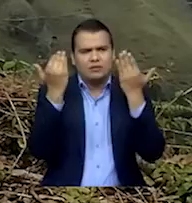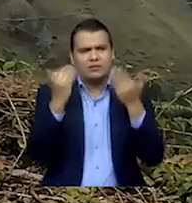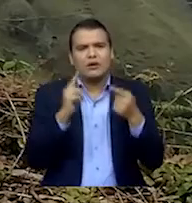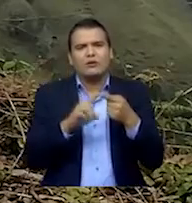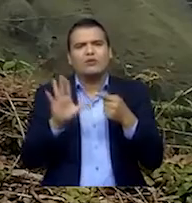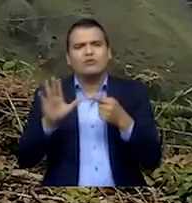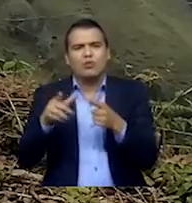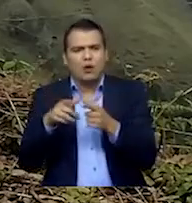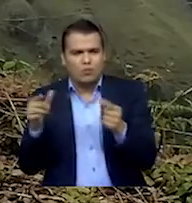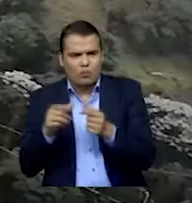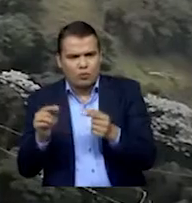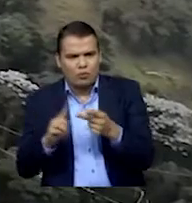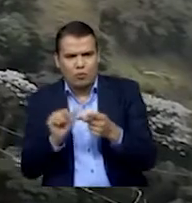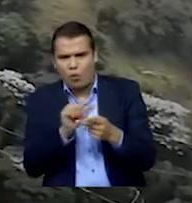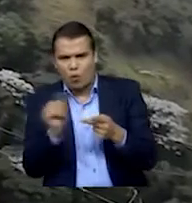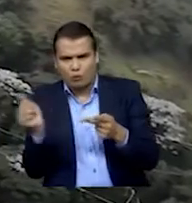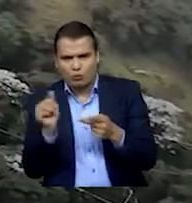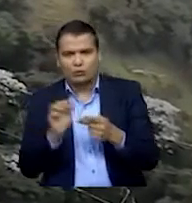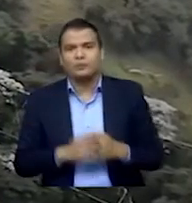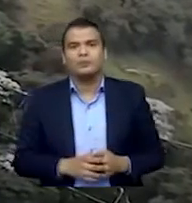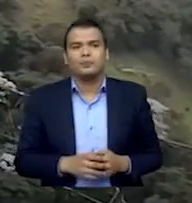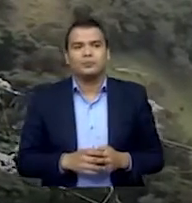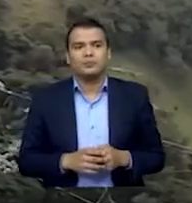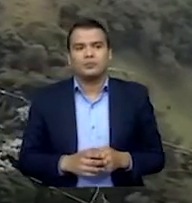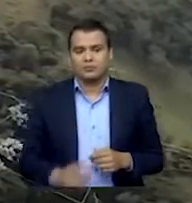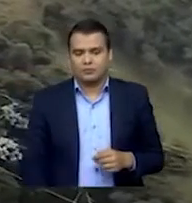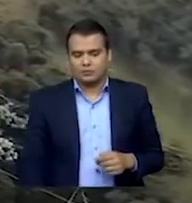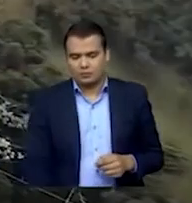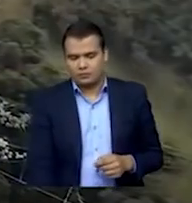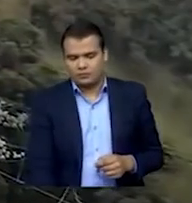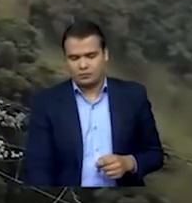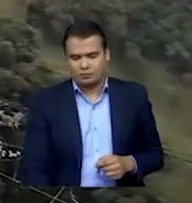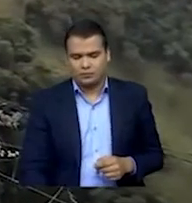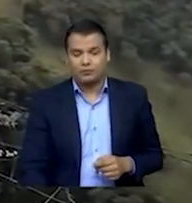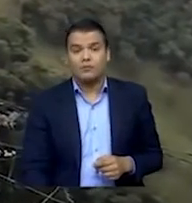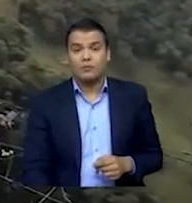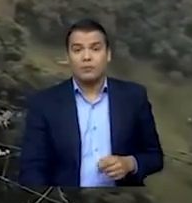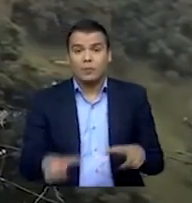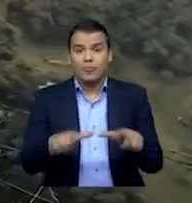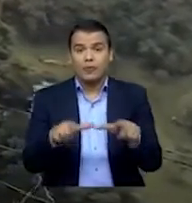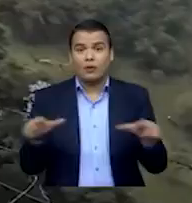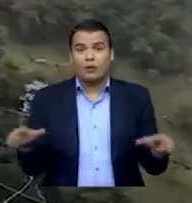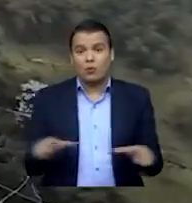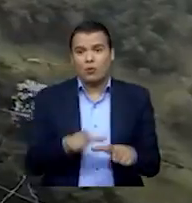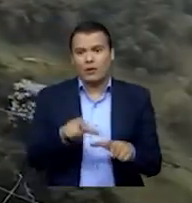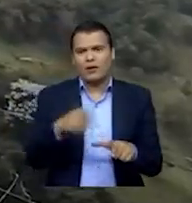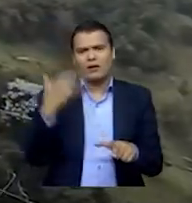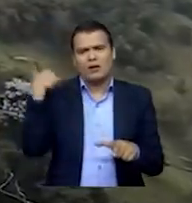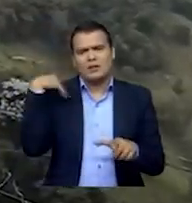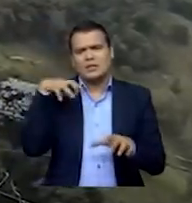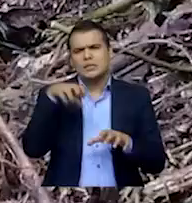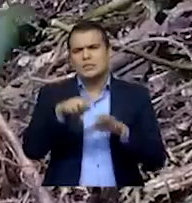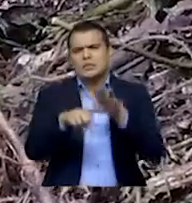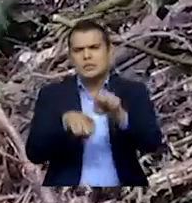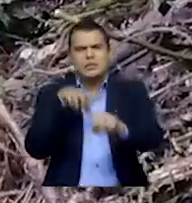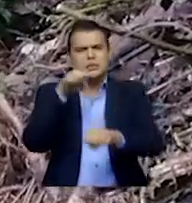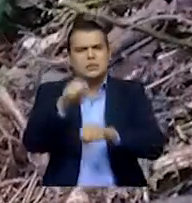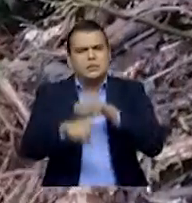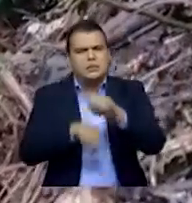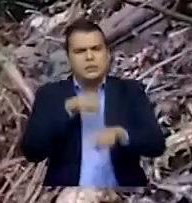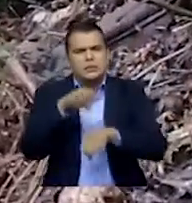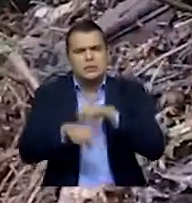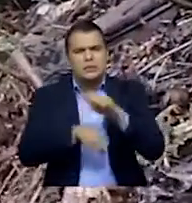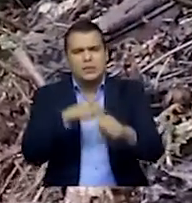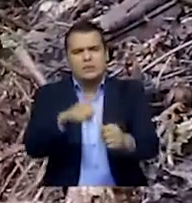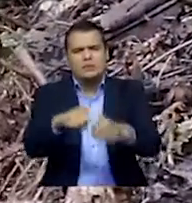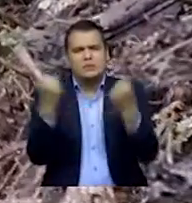japonés y el graf ante la cámara fue el previo escogido para realizar esta actividad anteriormente aquí se desarrollaban actividades que